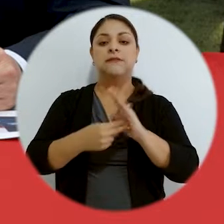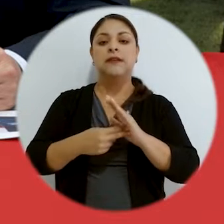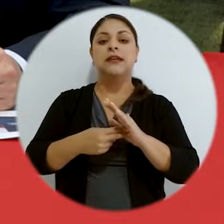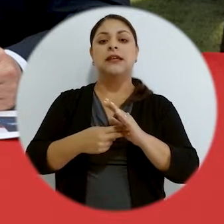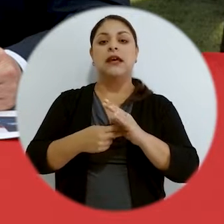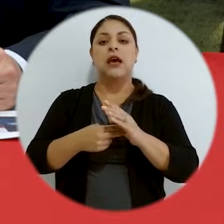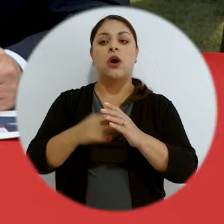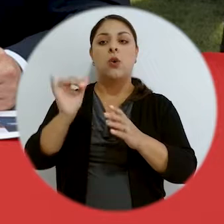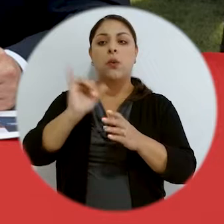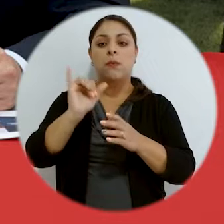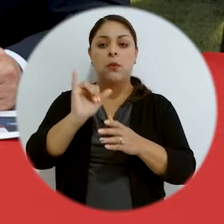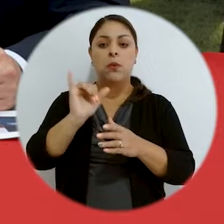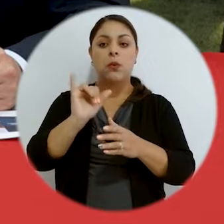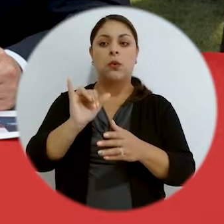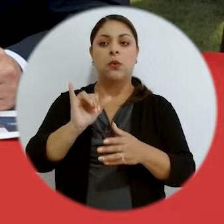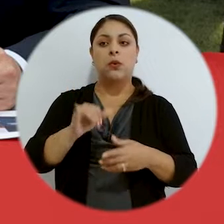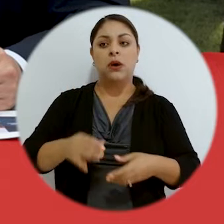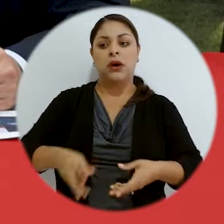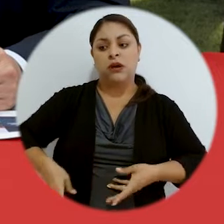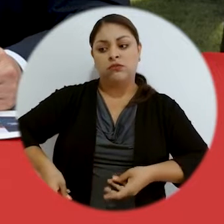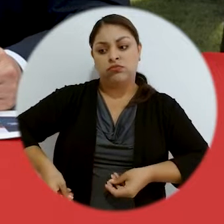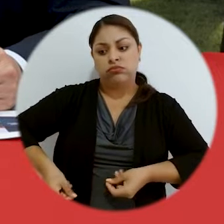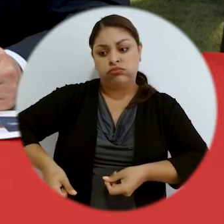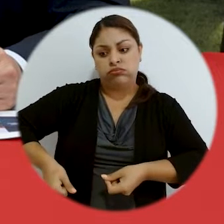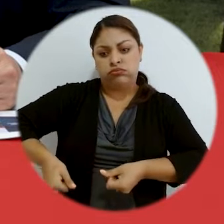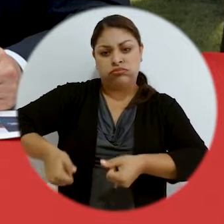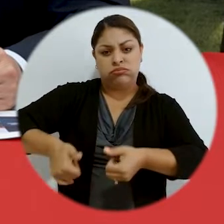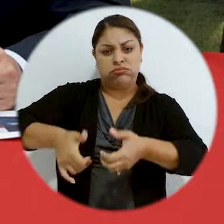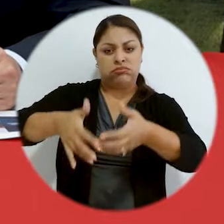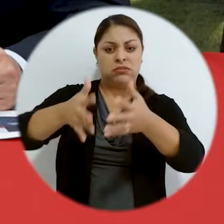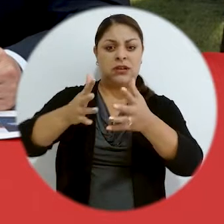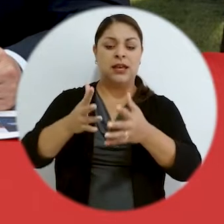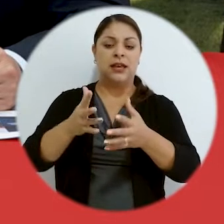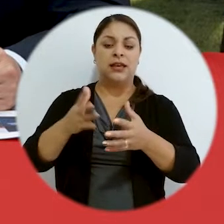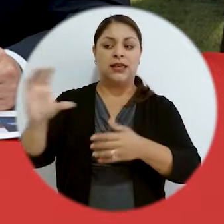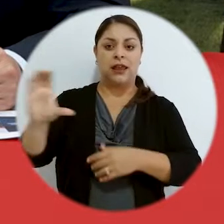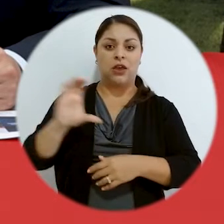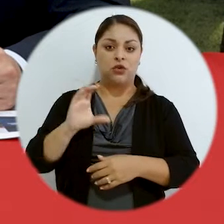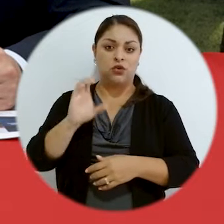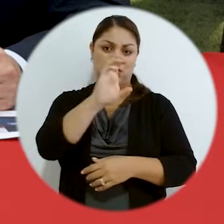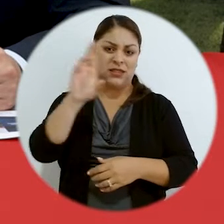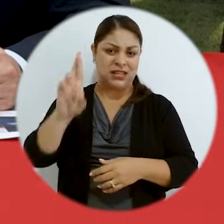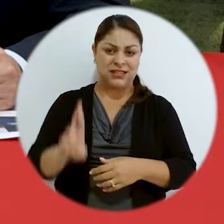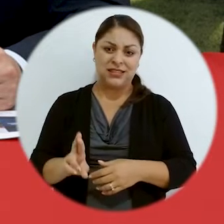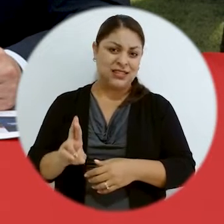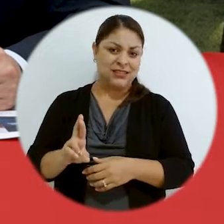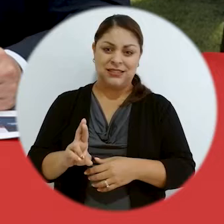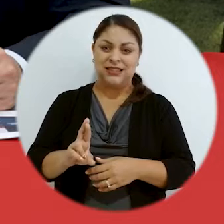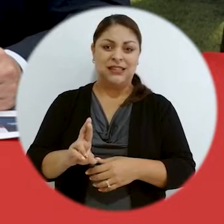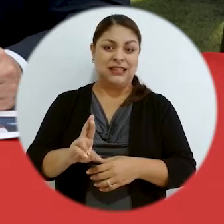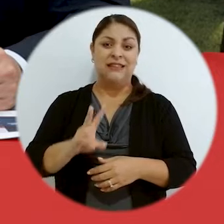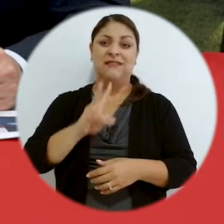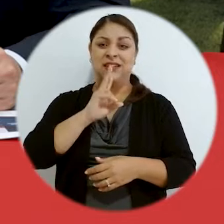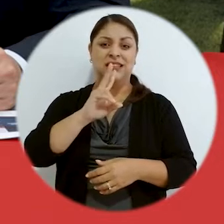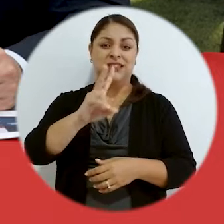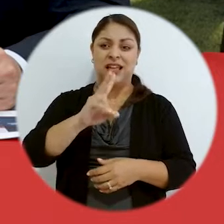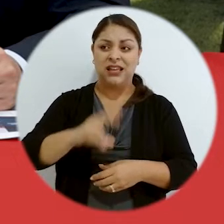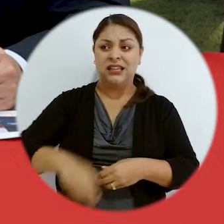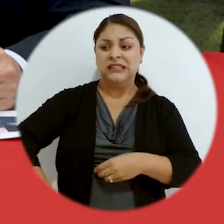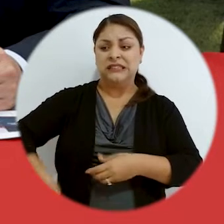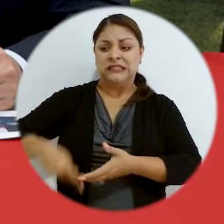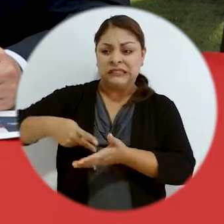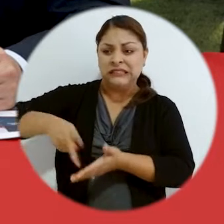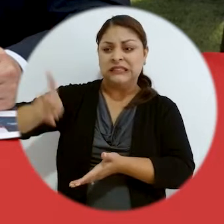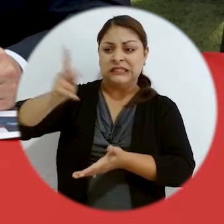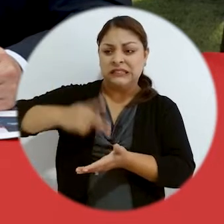forma de drenar los ingresos de los costarricenses. Es una forma casi como de sacarle la sangre a